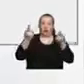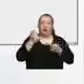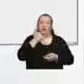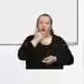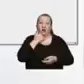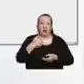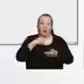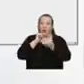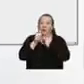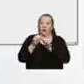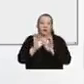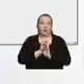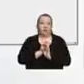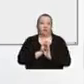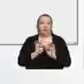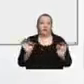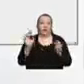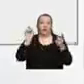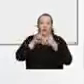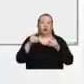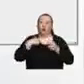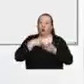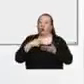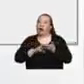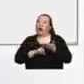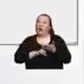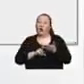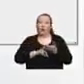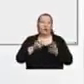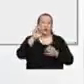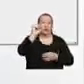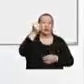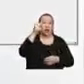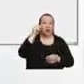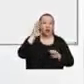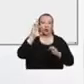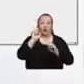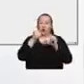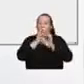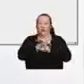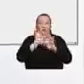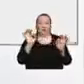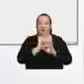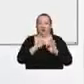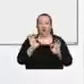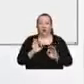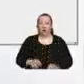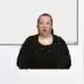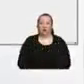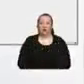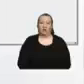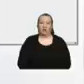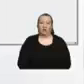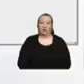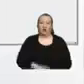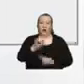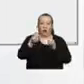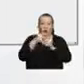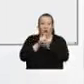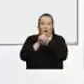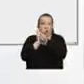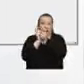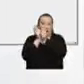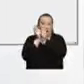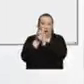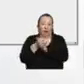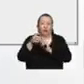nada yo nunca a barry con el break no lo aguantaba los deberes pero como todo da la vuelta cuando les puse el 2008 y pagaron hasta